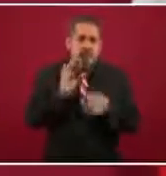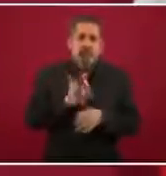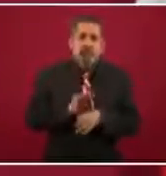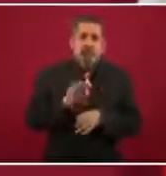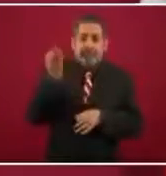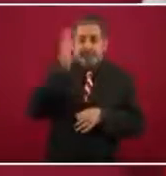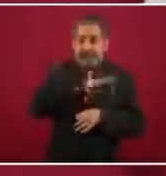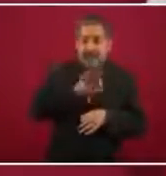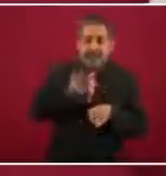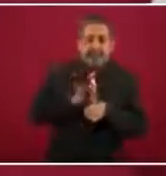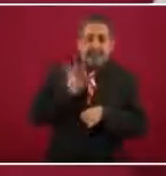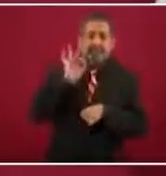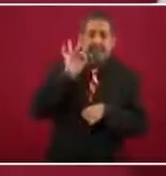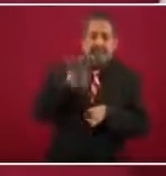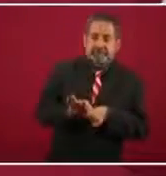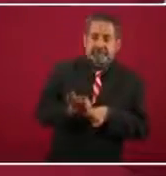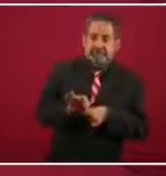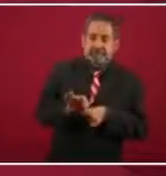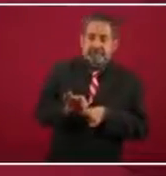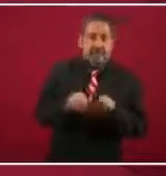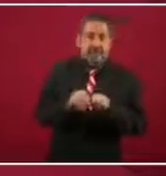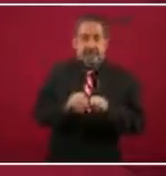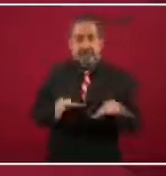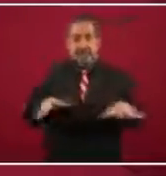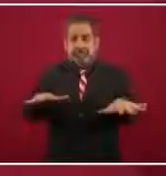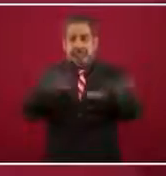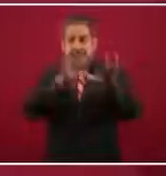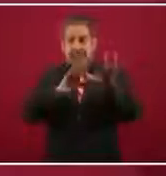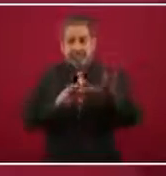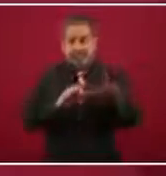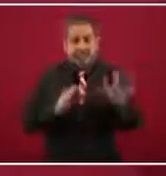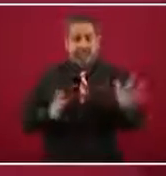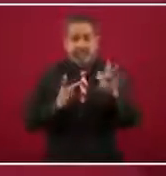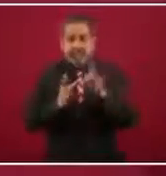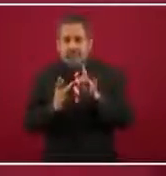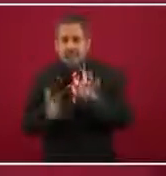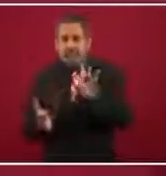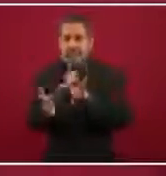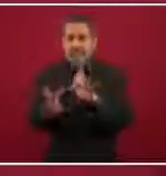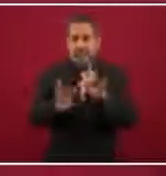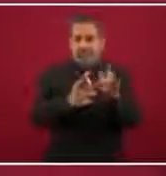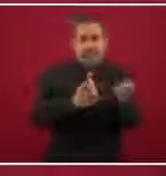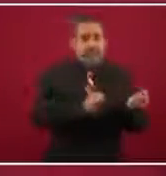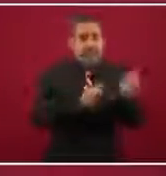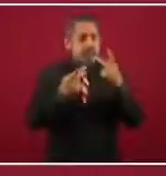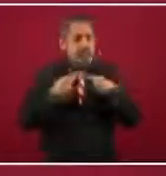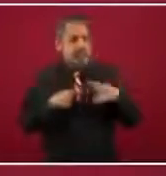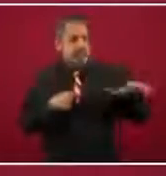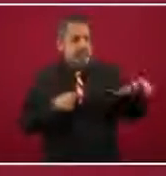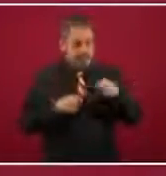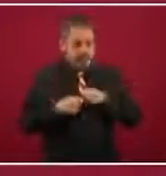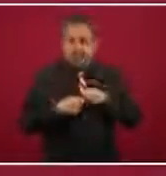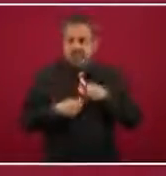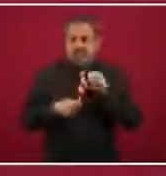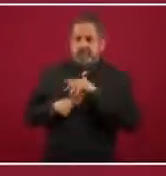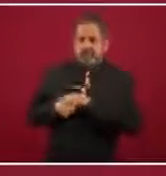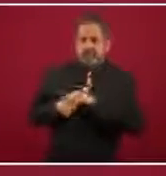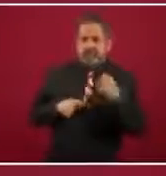falsa y cómo se enlazan ciertos personajes y